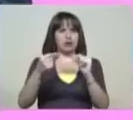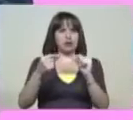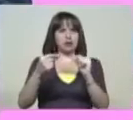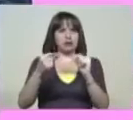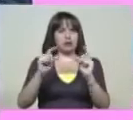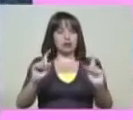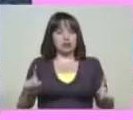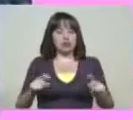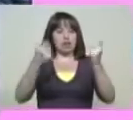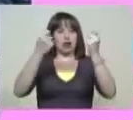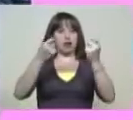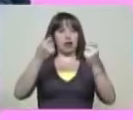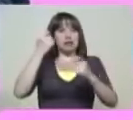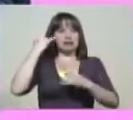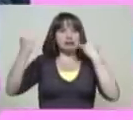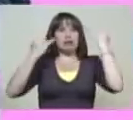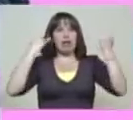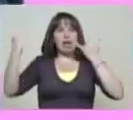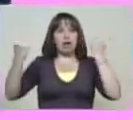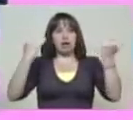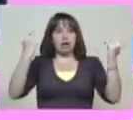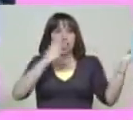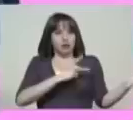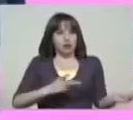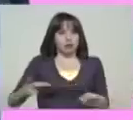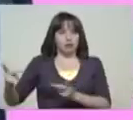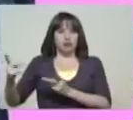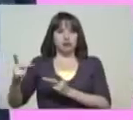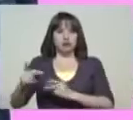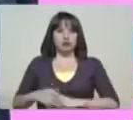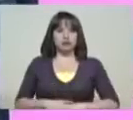hay ideas contrapuestas, bienvenidas.